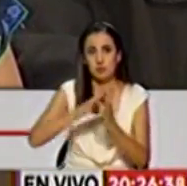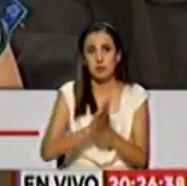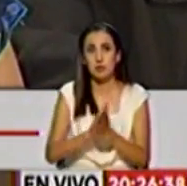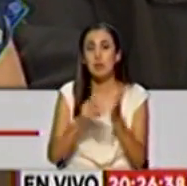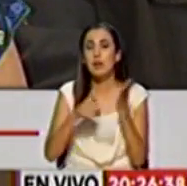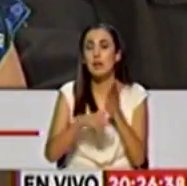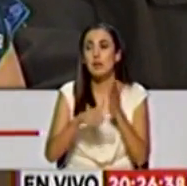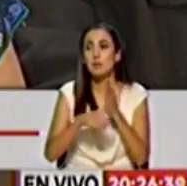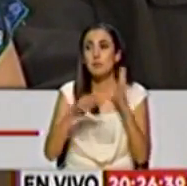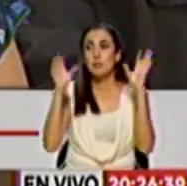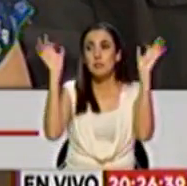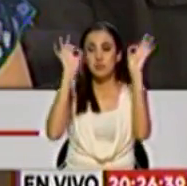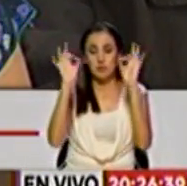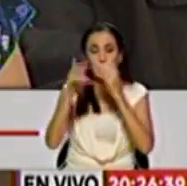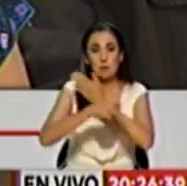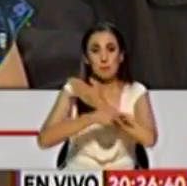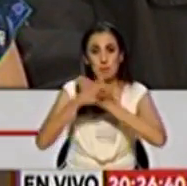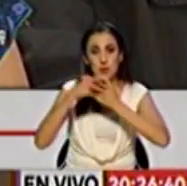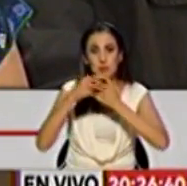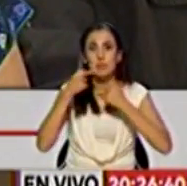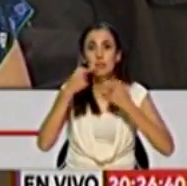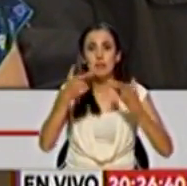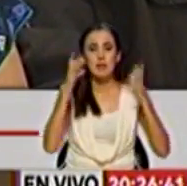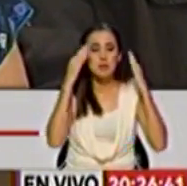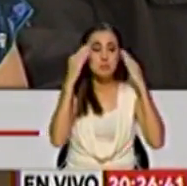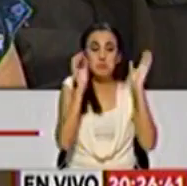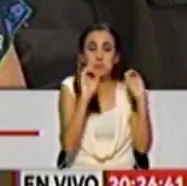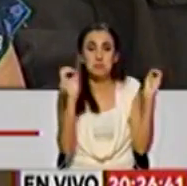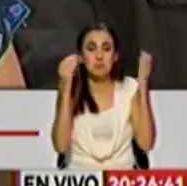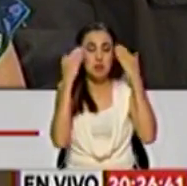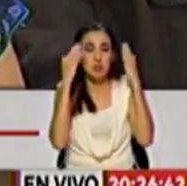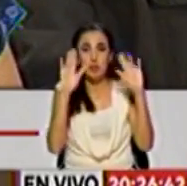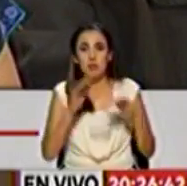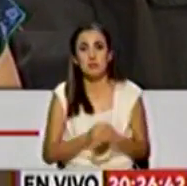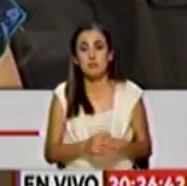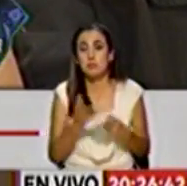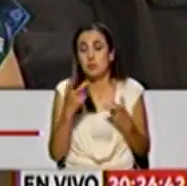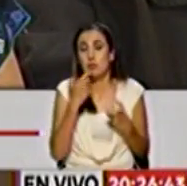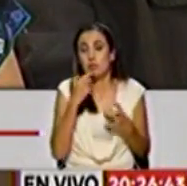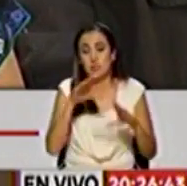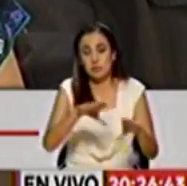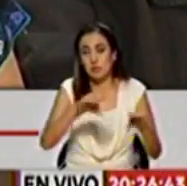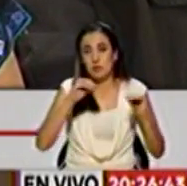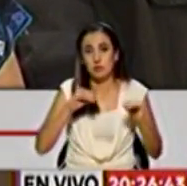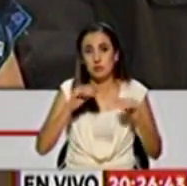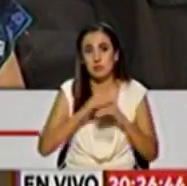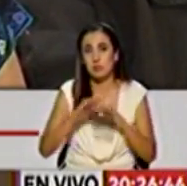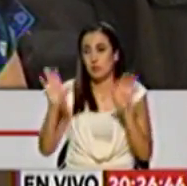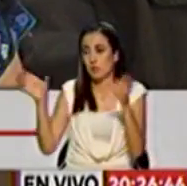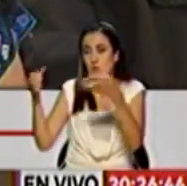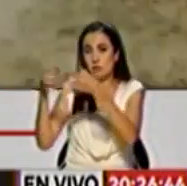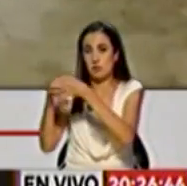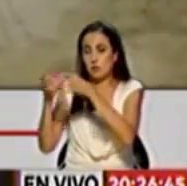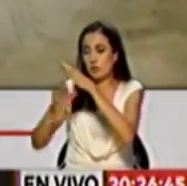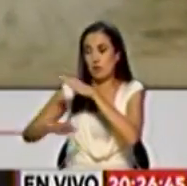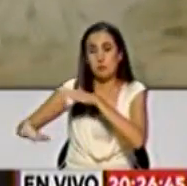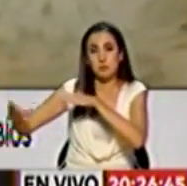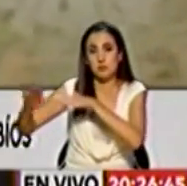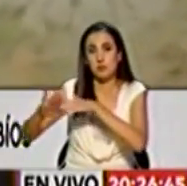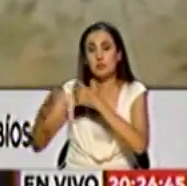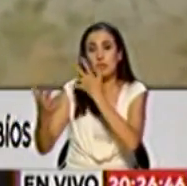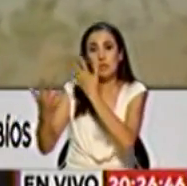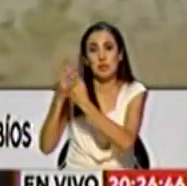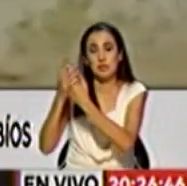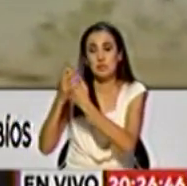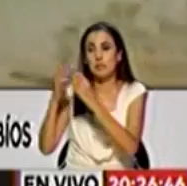Hidrocarburos pretendieron desconocer la propiedad que tienen los compañeros Aicofán de Sinangüe sobre su territorio. La sentencia es